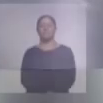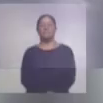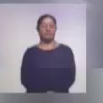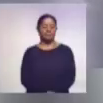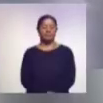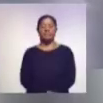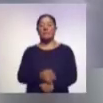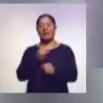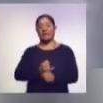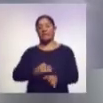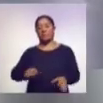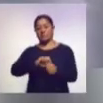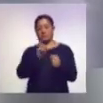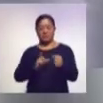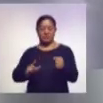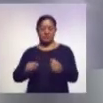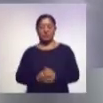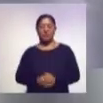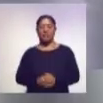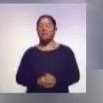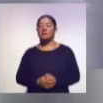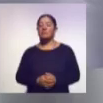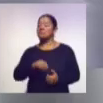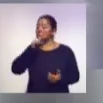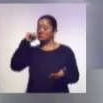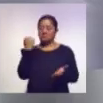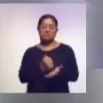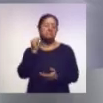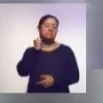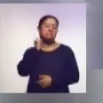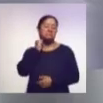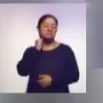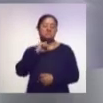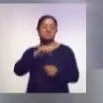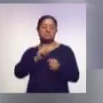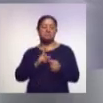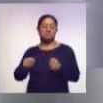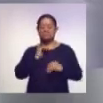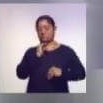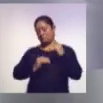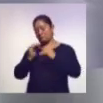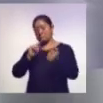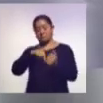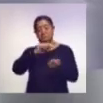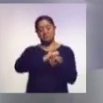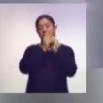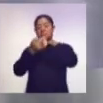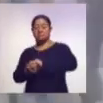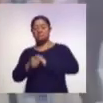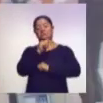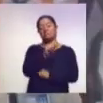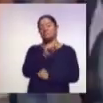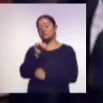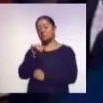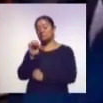Vamos a la información nacional. Porque ratifica el Senado de la República el protocolo modificatorio del T-MEC.